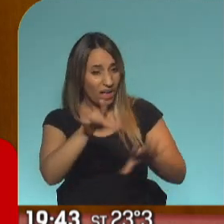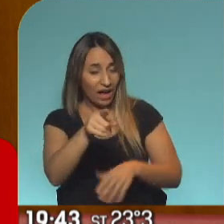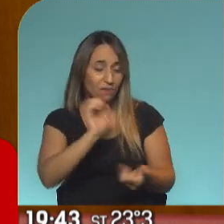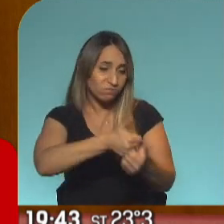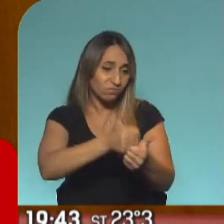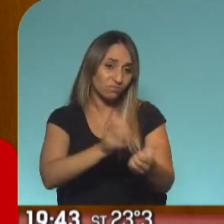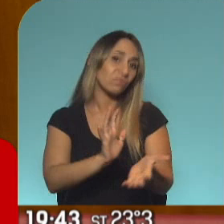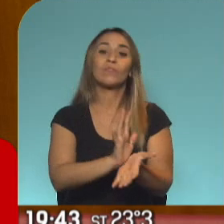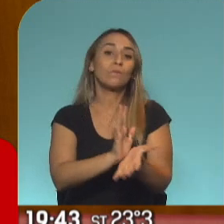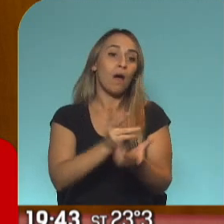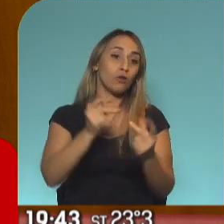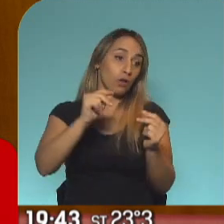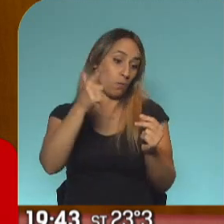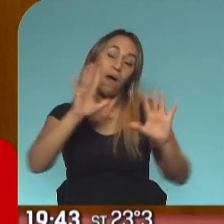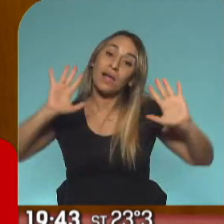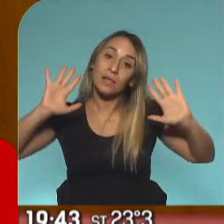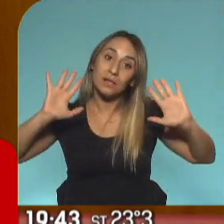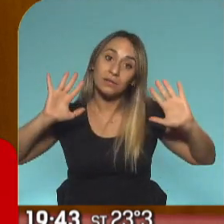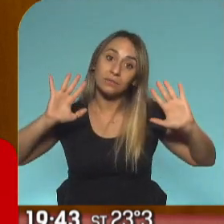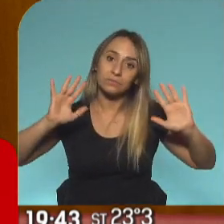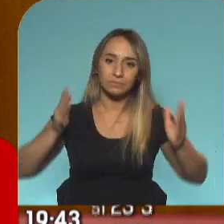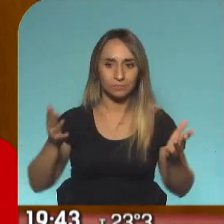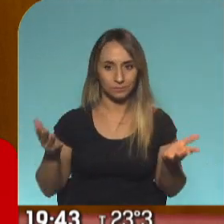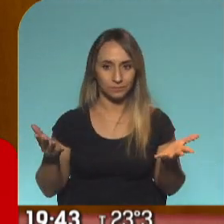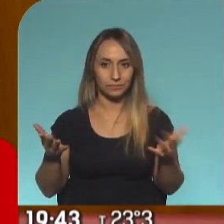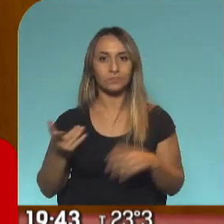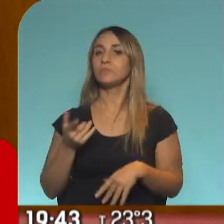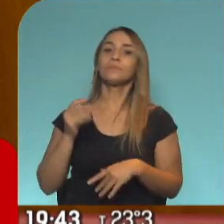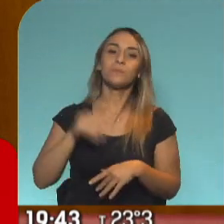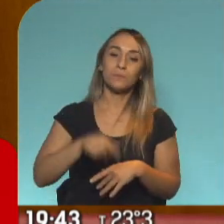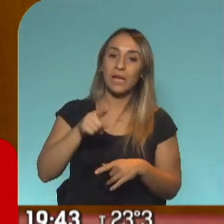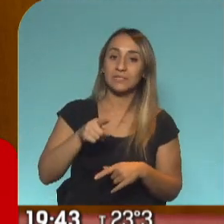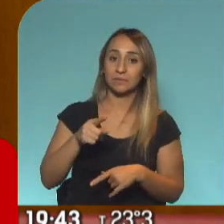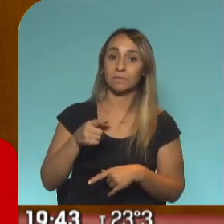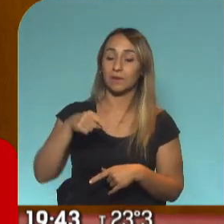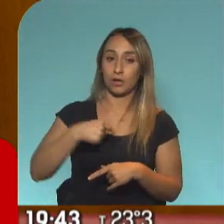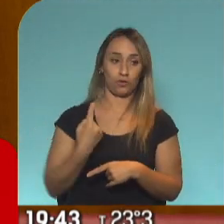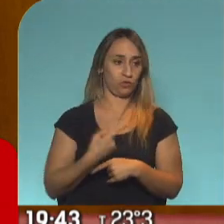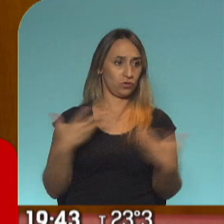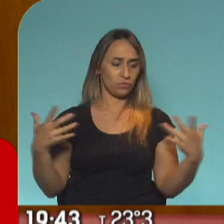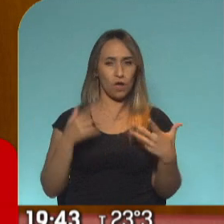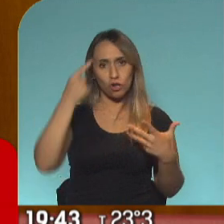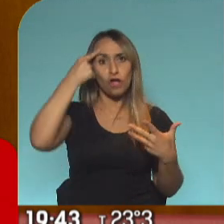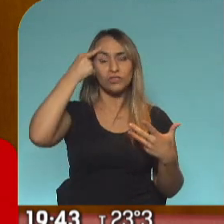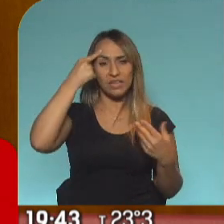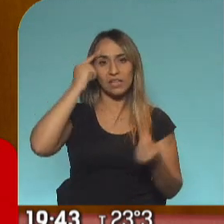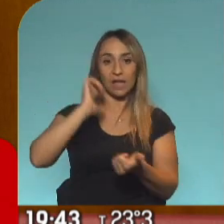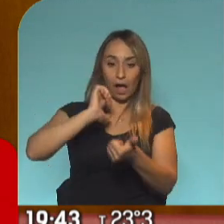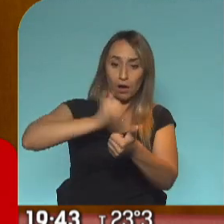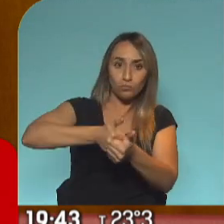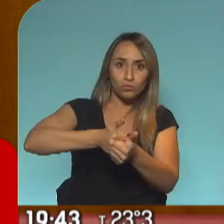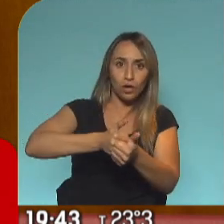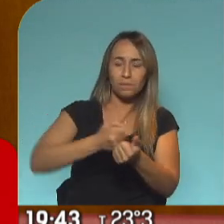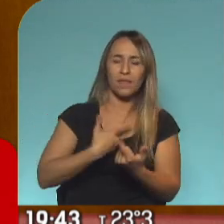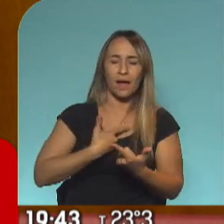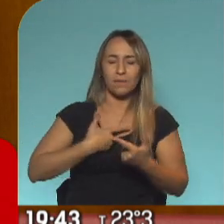siendo mayor de edad yo no sabía decir que no. Y si hay algo que está, hoy somos más los que somos conscientes de que un abuso te paraliza,